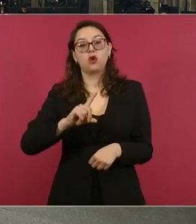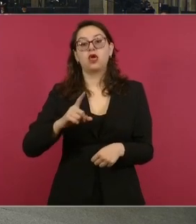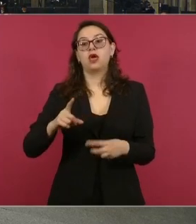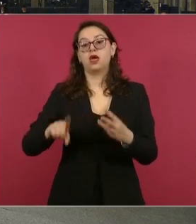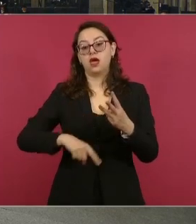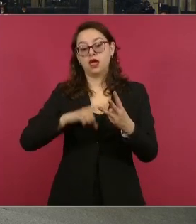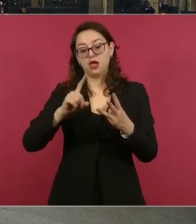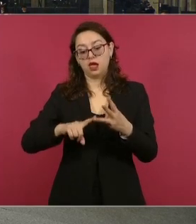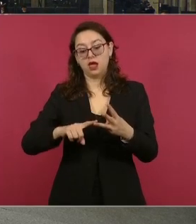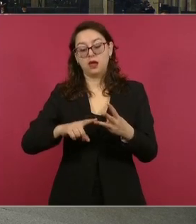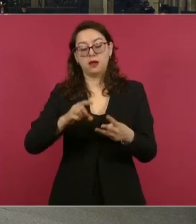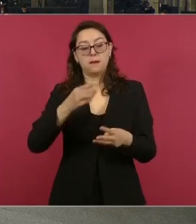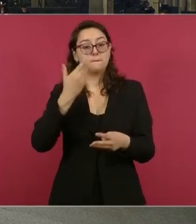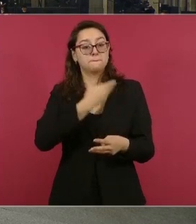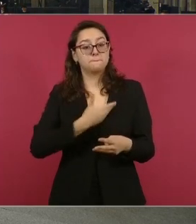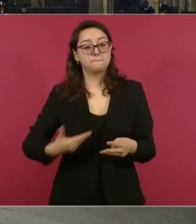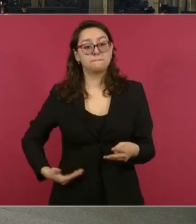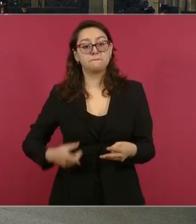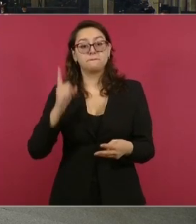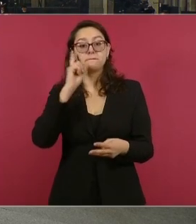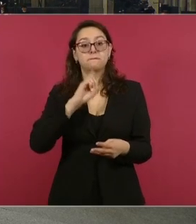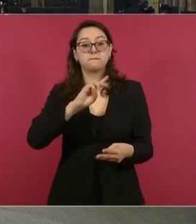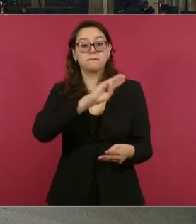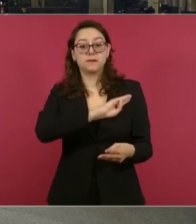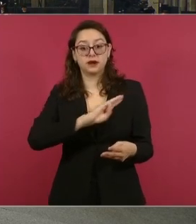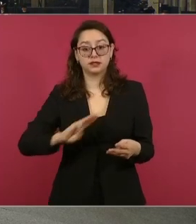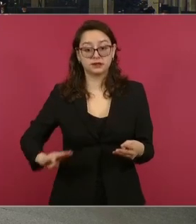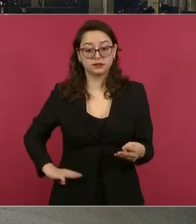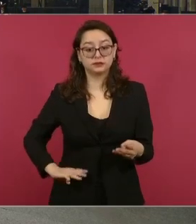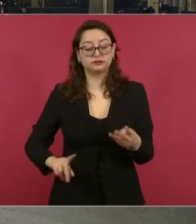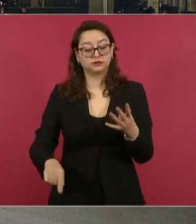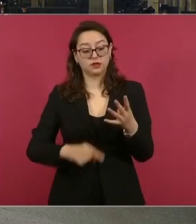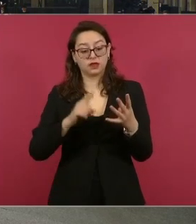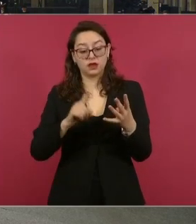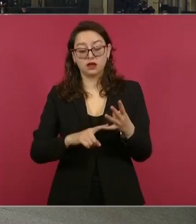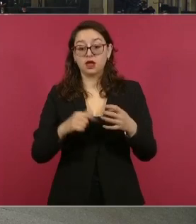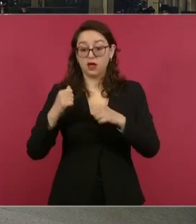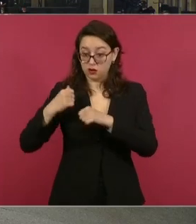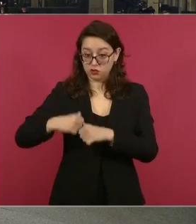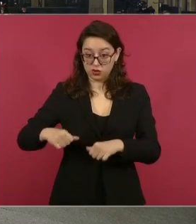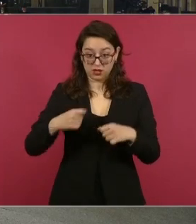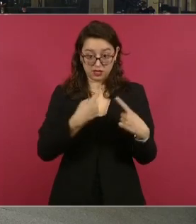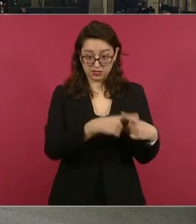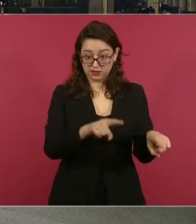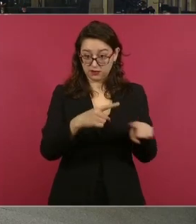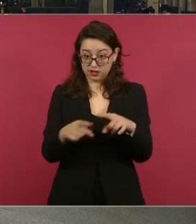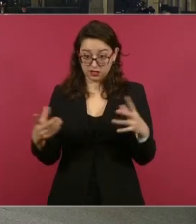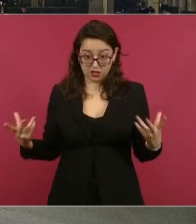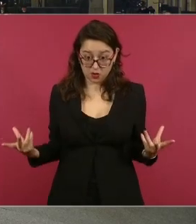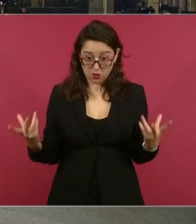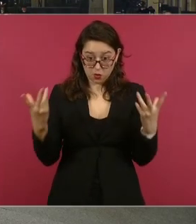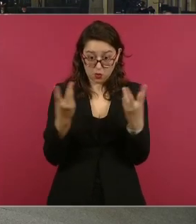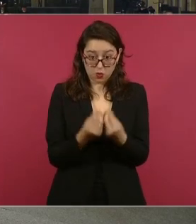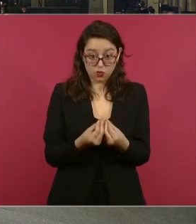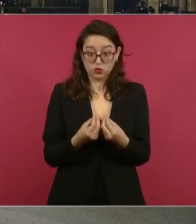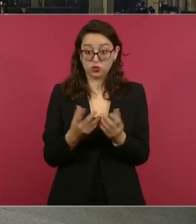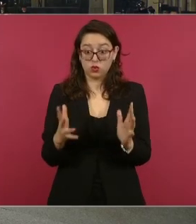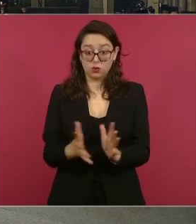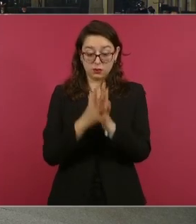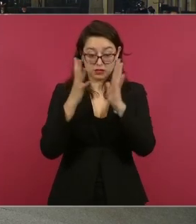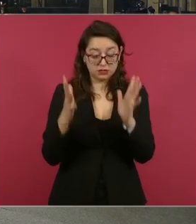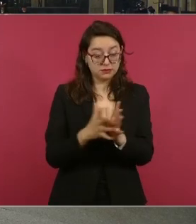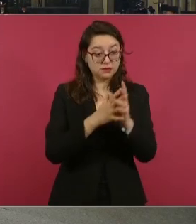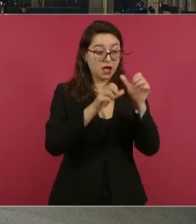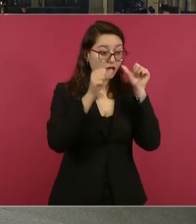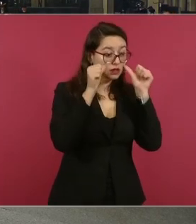las autoridades que estamos participando en las juntas de coordinación, pues vamos